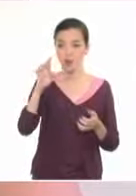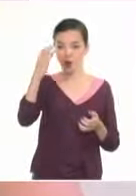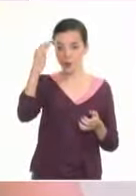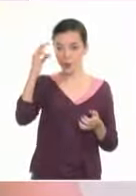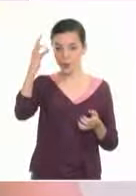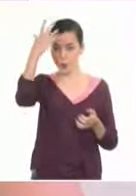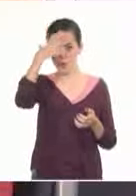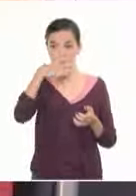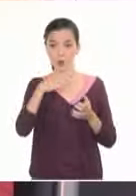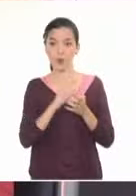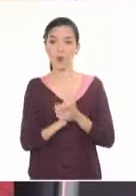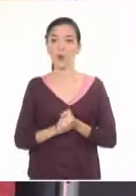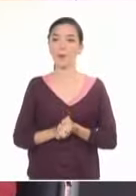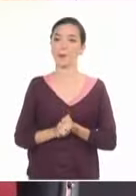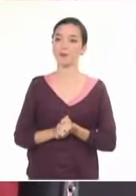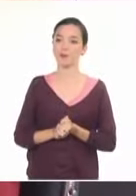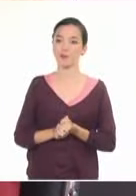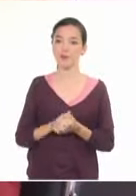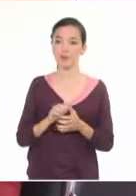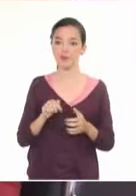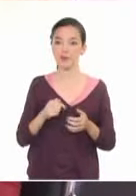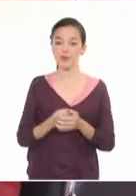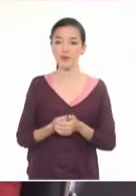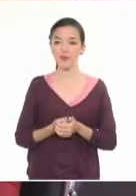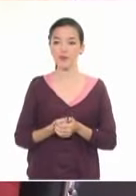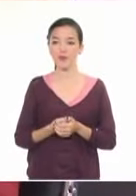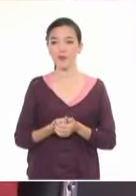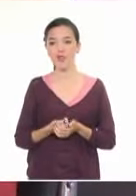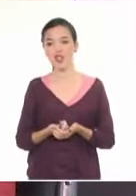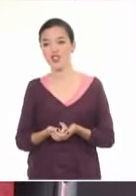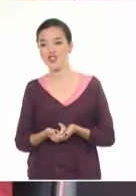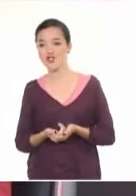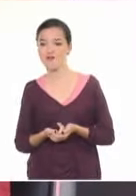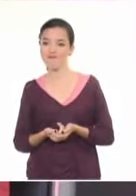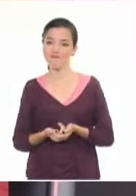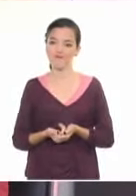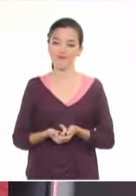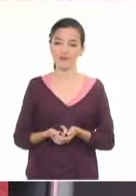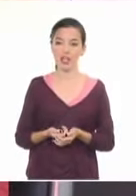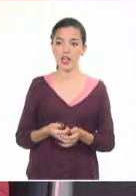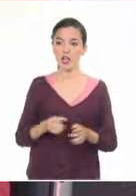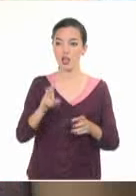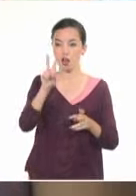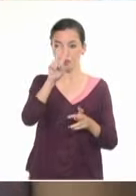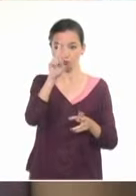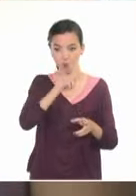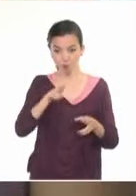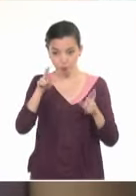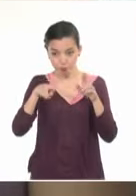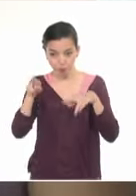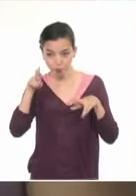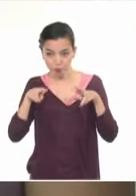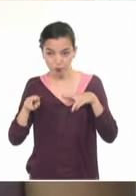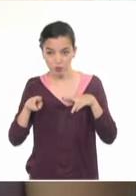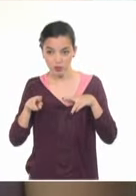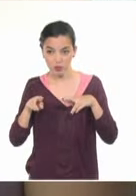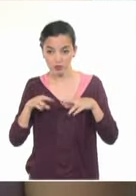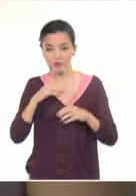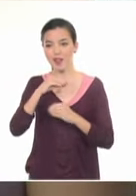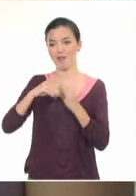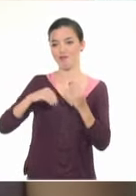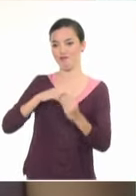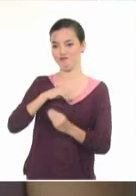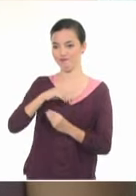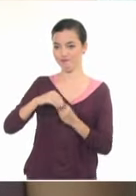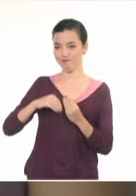reveló lo contrario. Lo que tenía era un carcinoma invasivo y tuvo que someterse a una radical de mamas. En ese momento, cuando